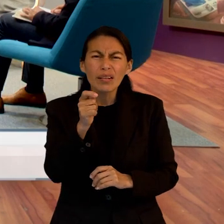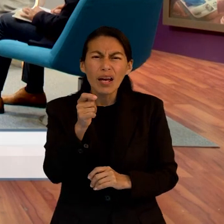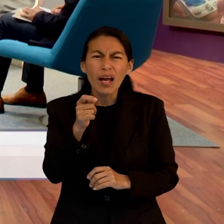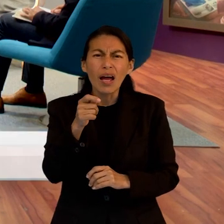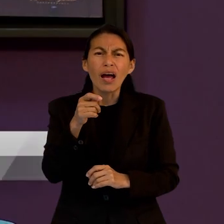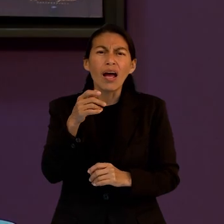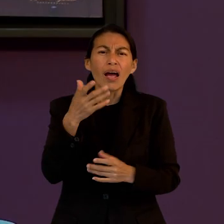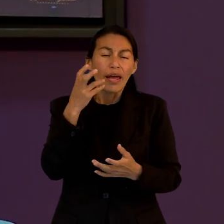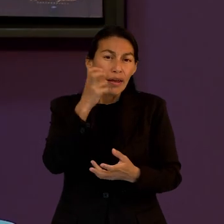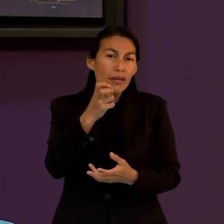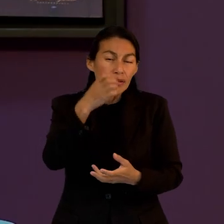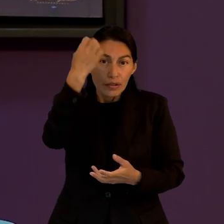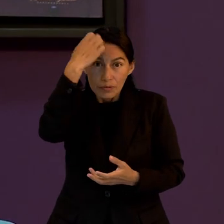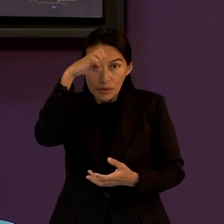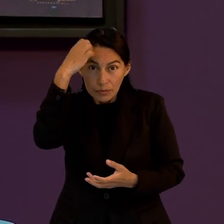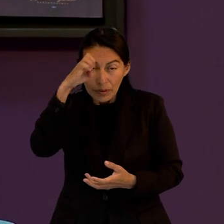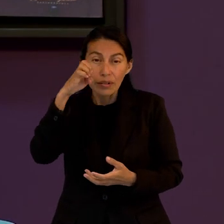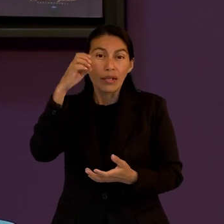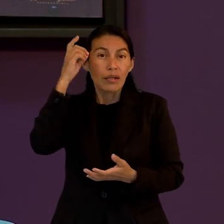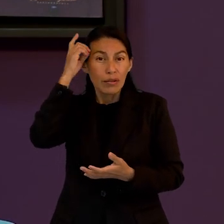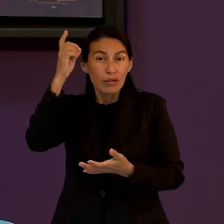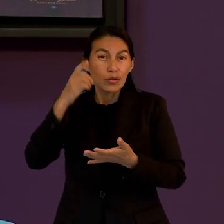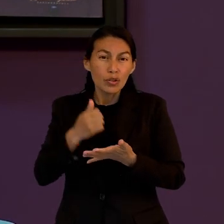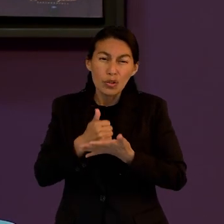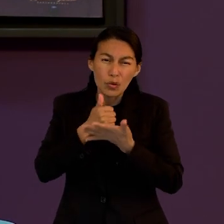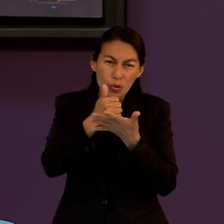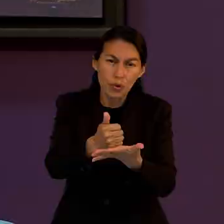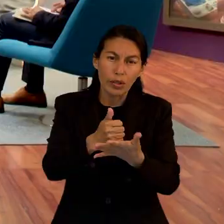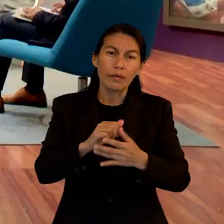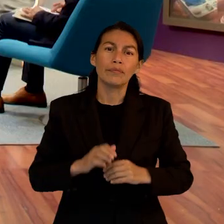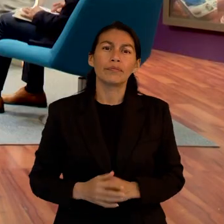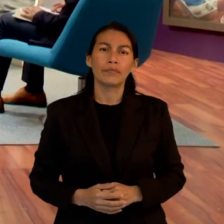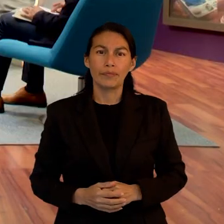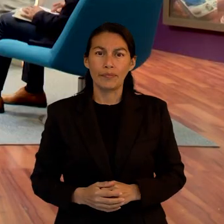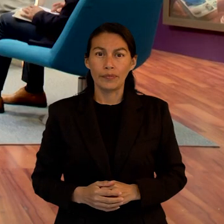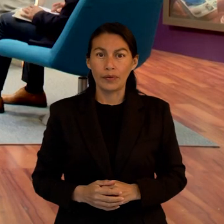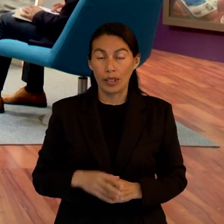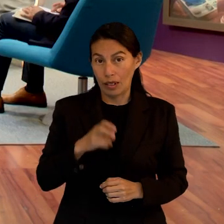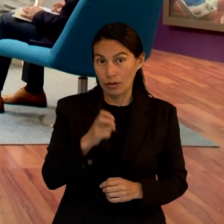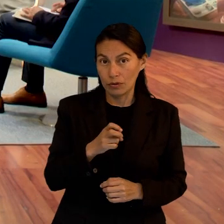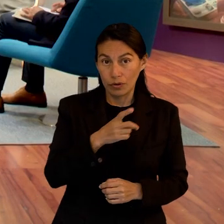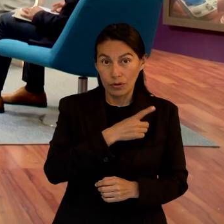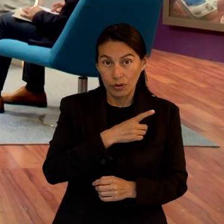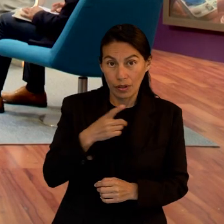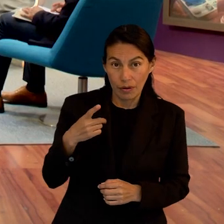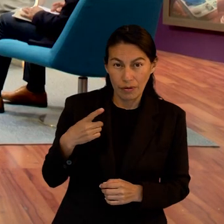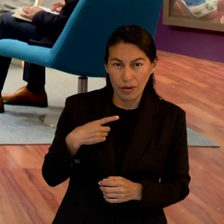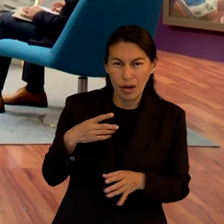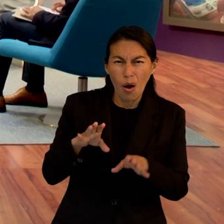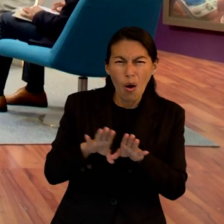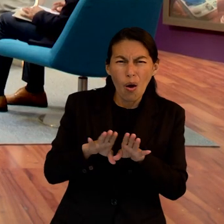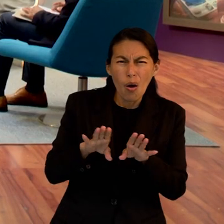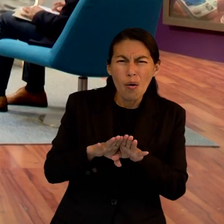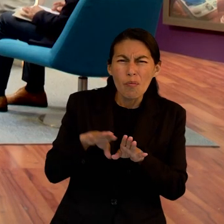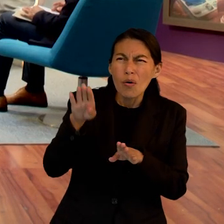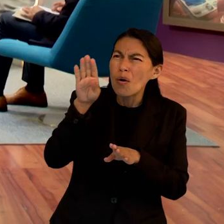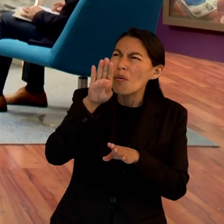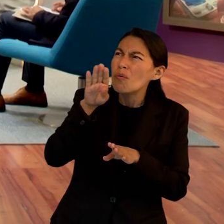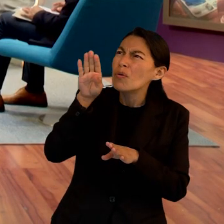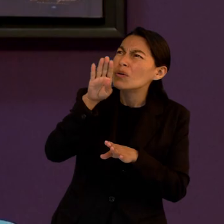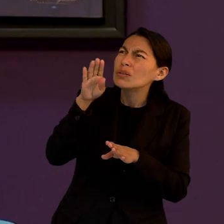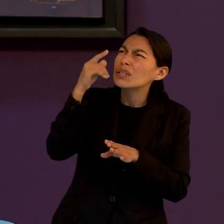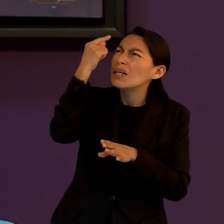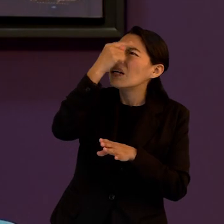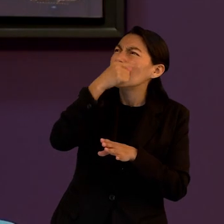experimentar el favor de dios y de igual modo pues la expresión hebrea de buscar el rostro de dios significaba pedir